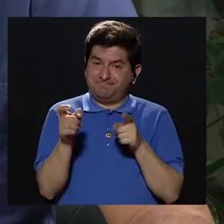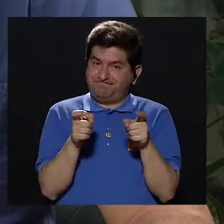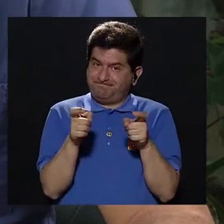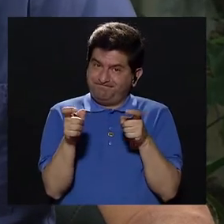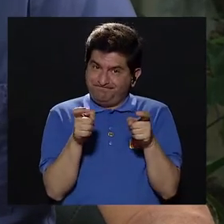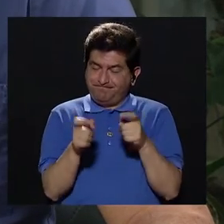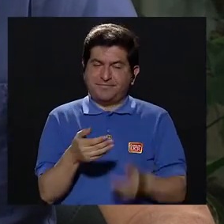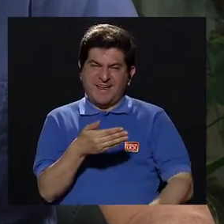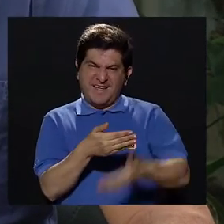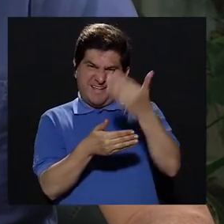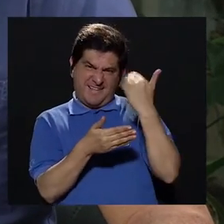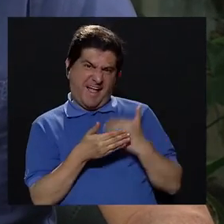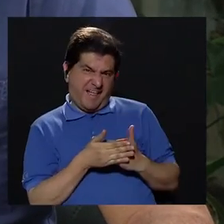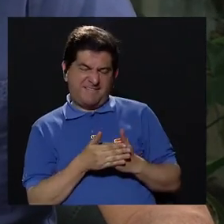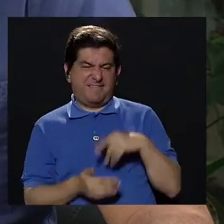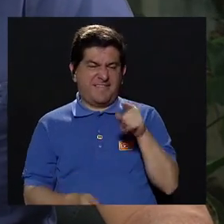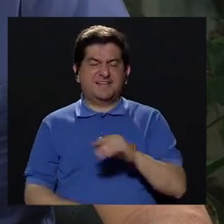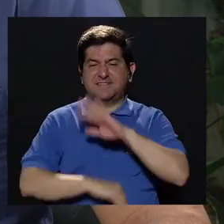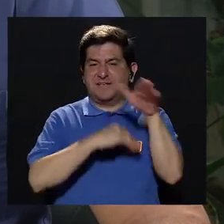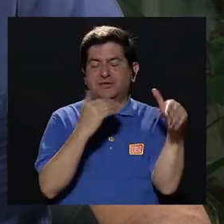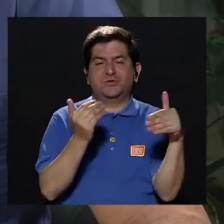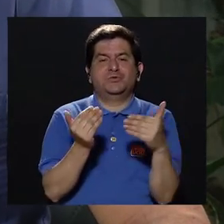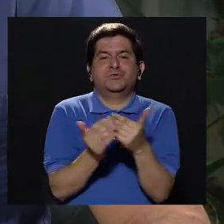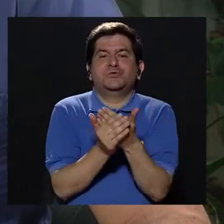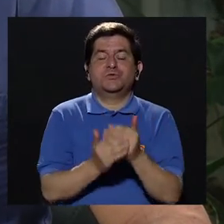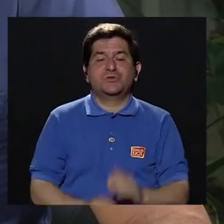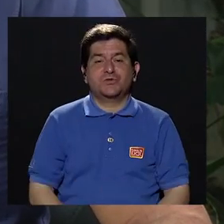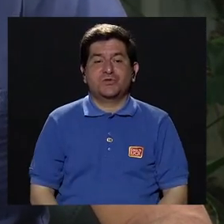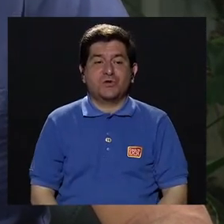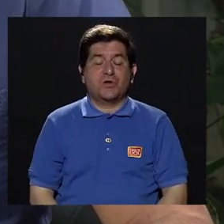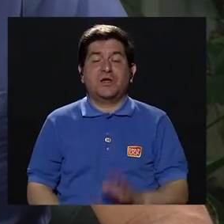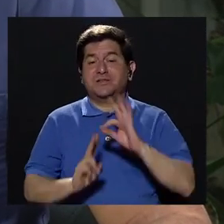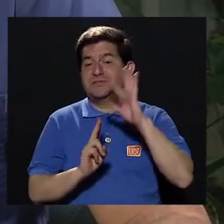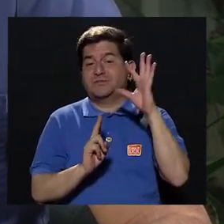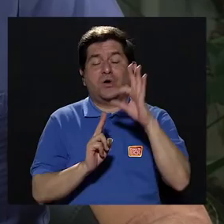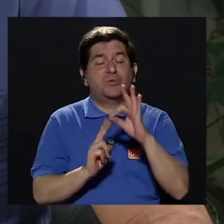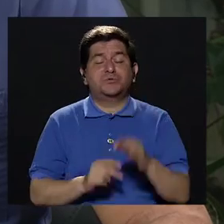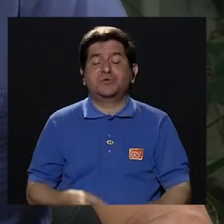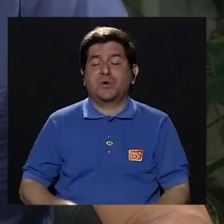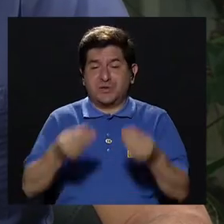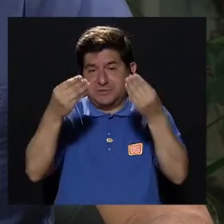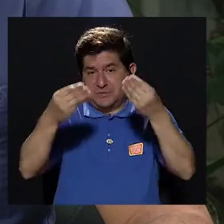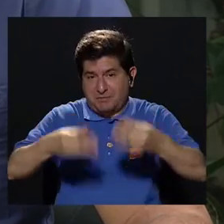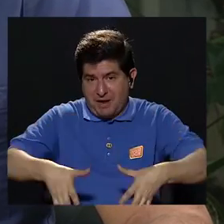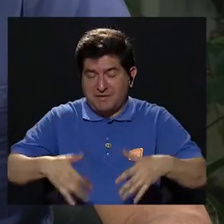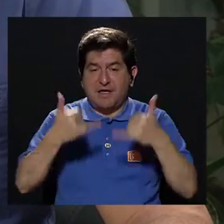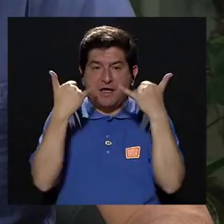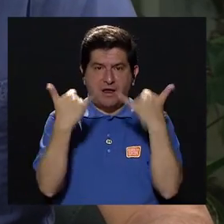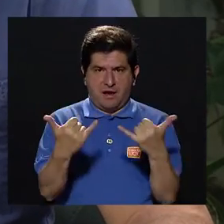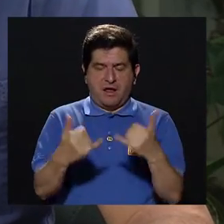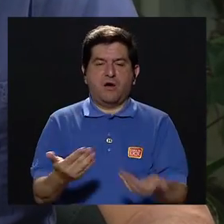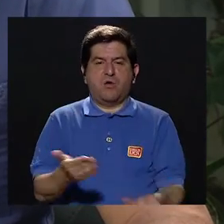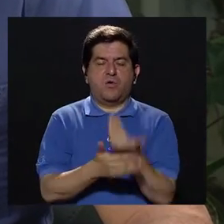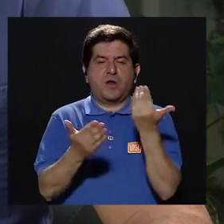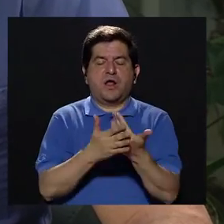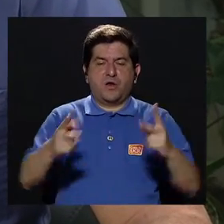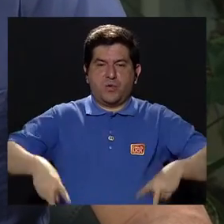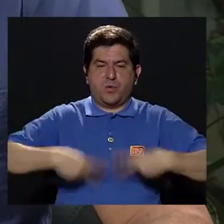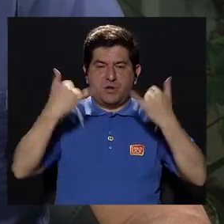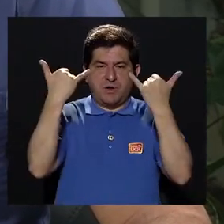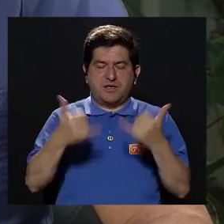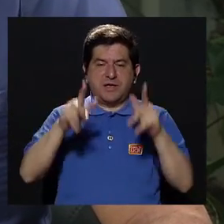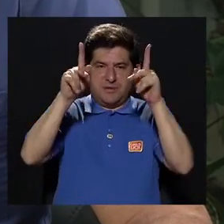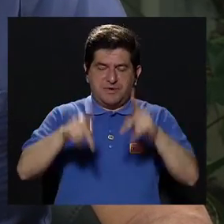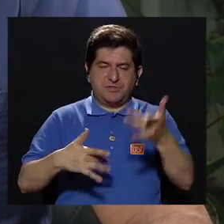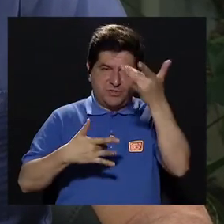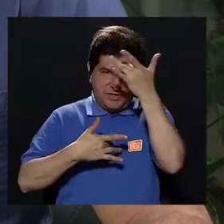medida, porque anteriormente se gastaron todas las opciones, ahora toca estar en una nueva vida.